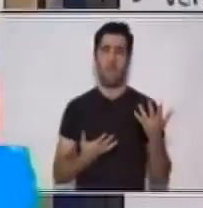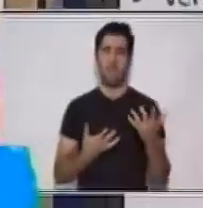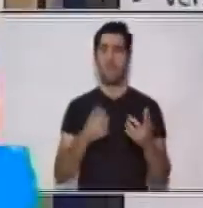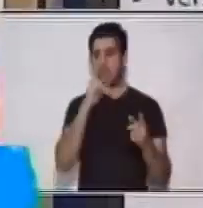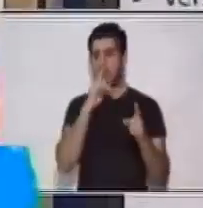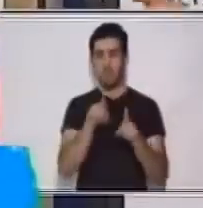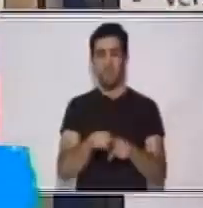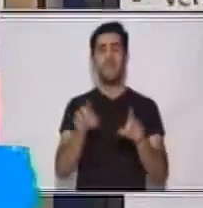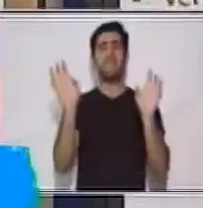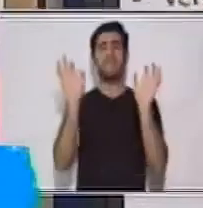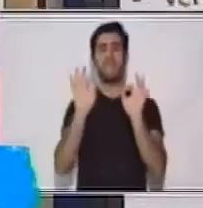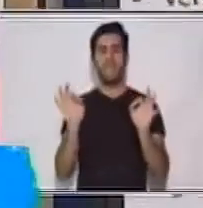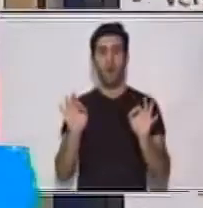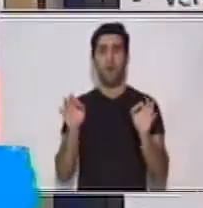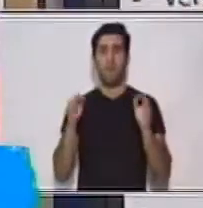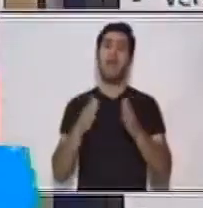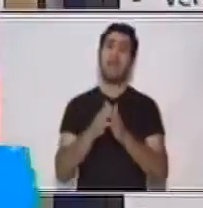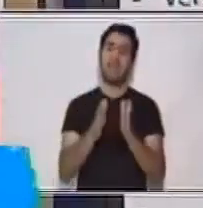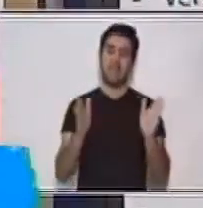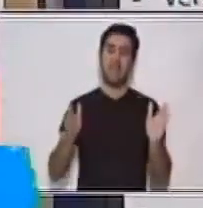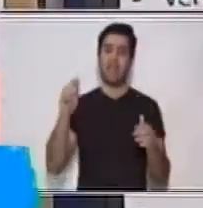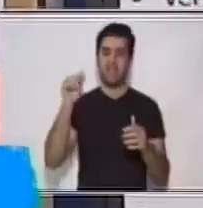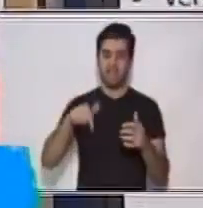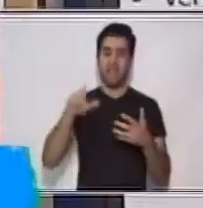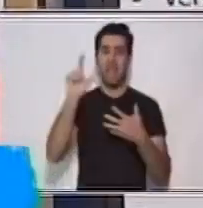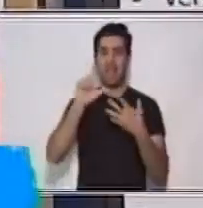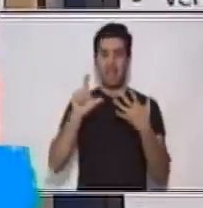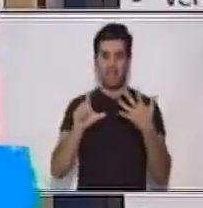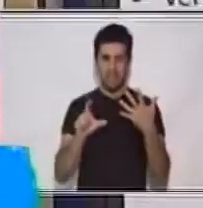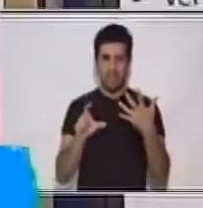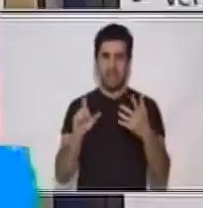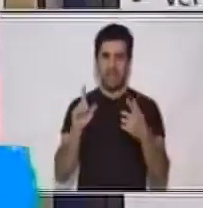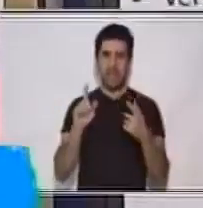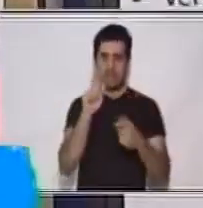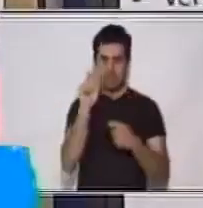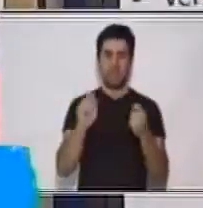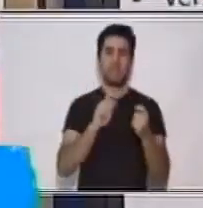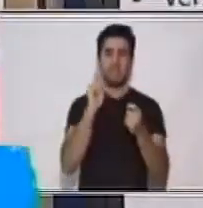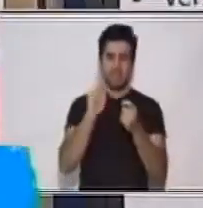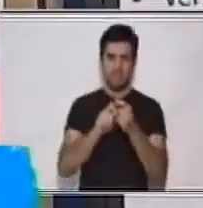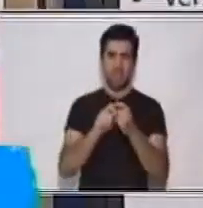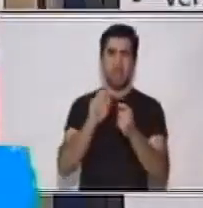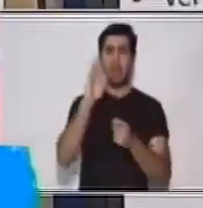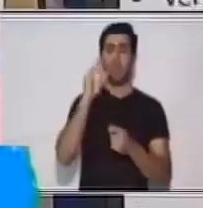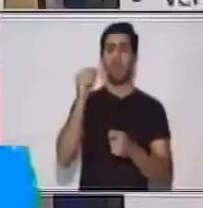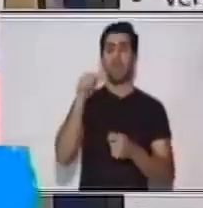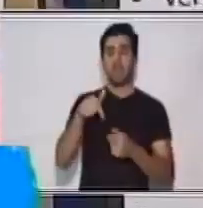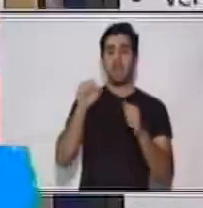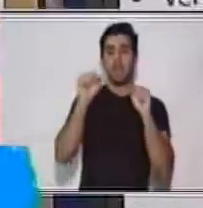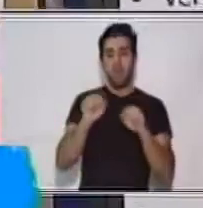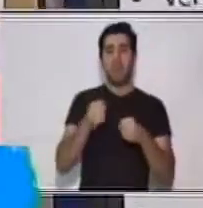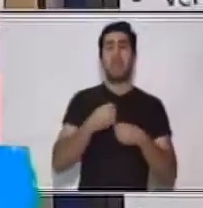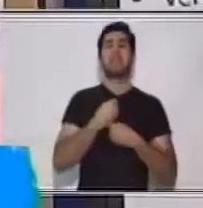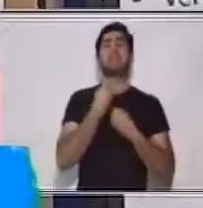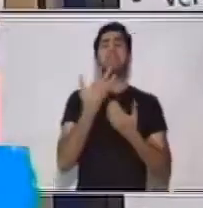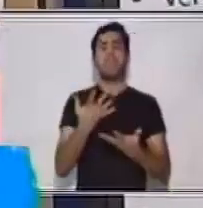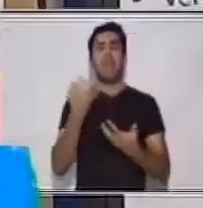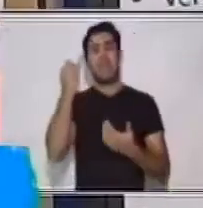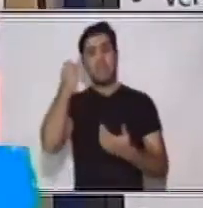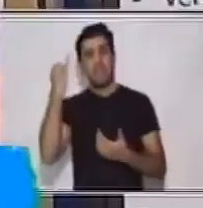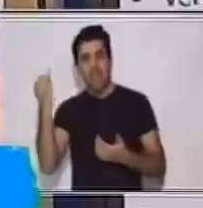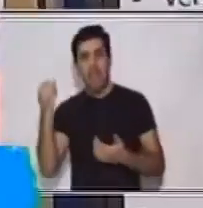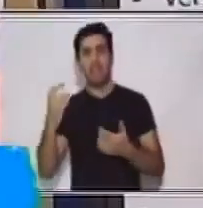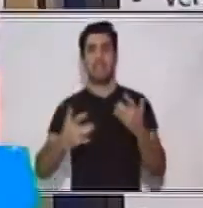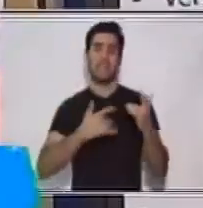pues esa es su característica principal, ¿verdad? La poesía pues se caracteriza por expresar esas ideas, sentimientos